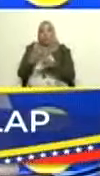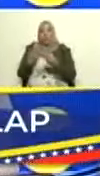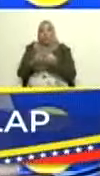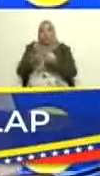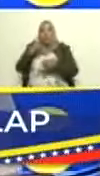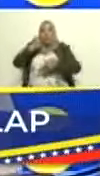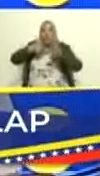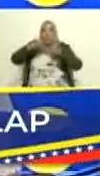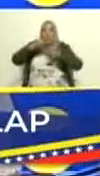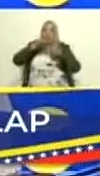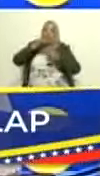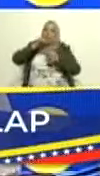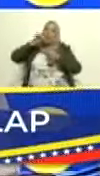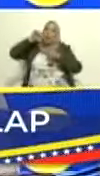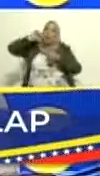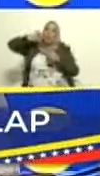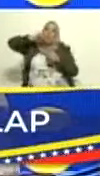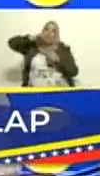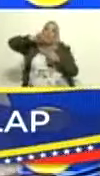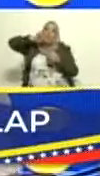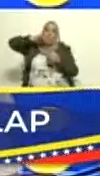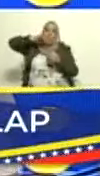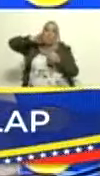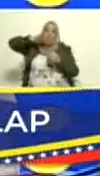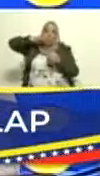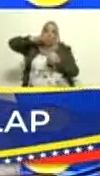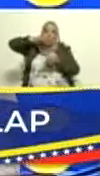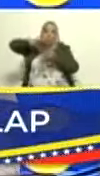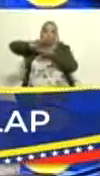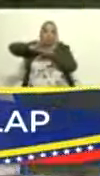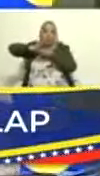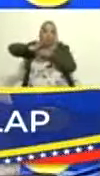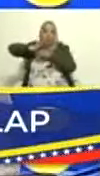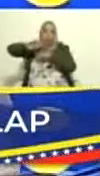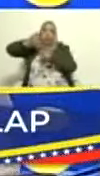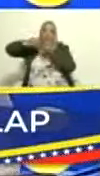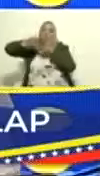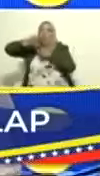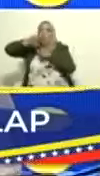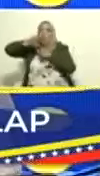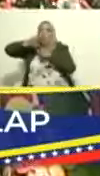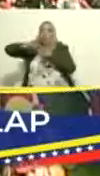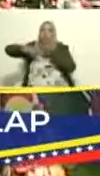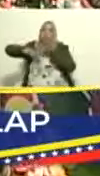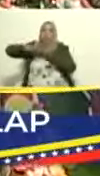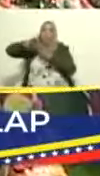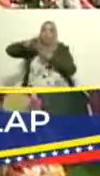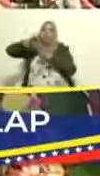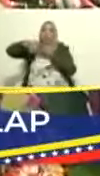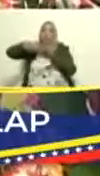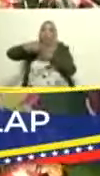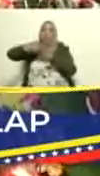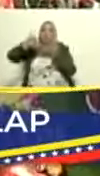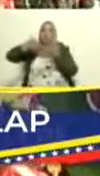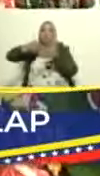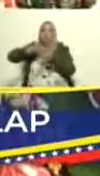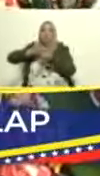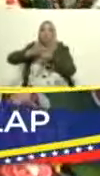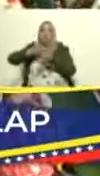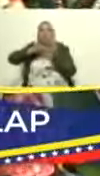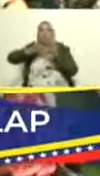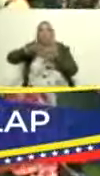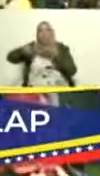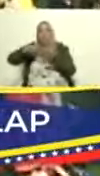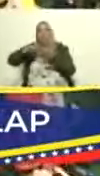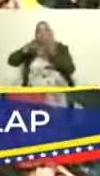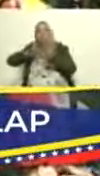Plan Proteína, que ha hecho que el consumo de proteína en nuestro pueblo se haya incrementado a los niveles que la Organización de